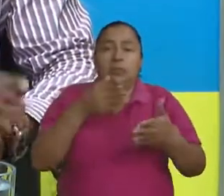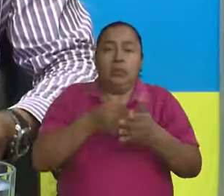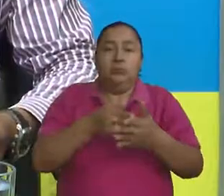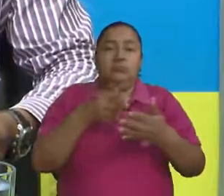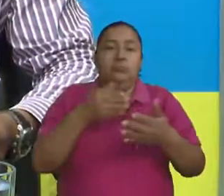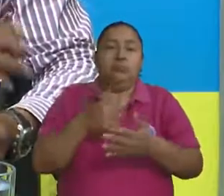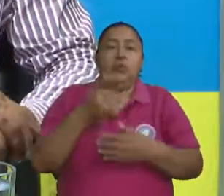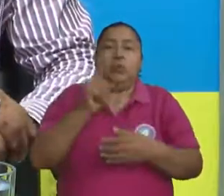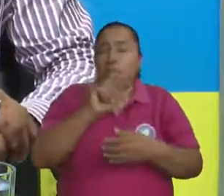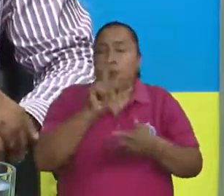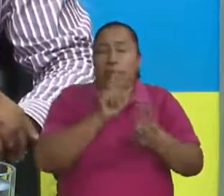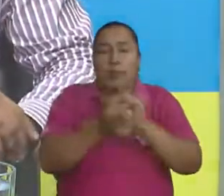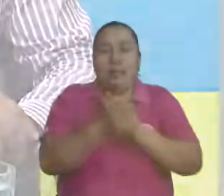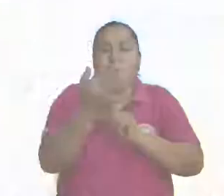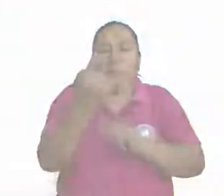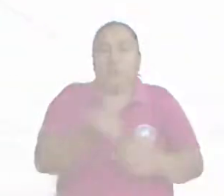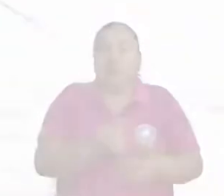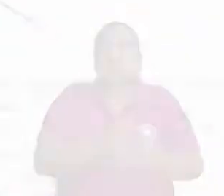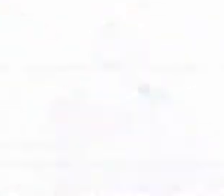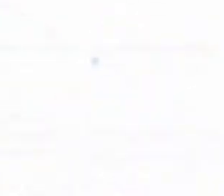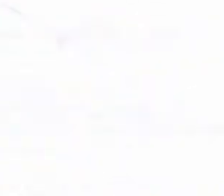siguiente pausa. Usted no le cambie, ya regresamos.